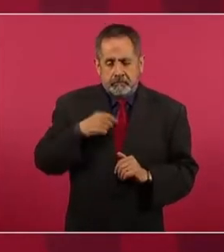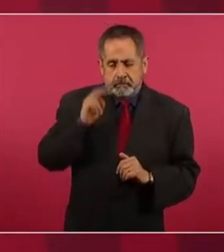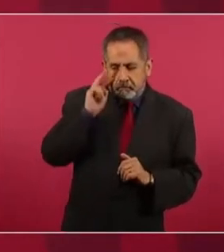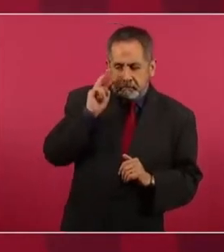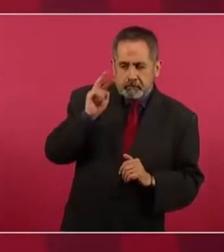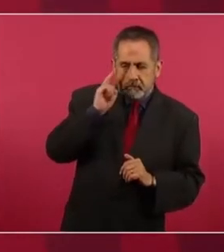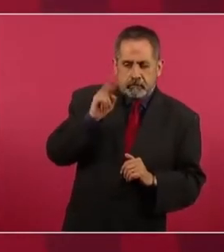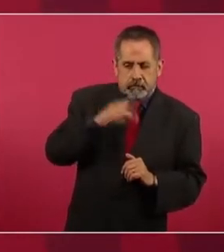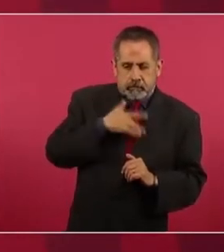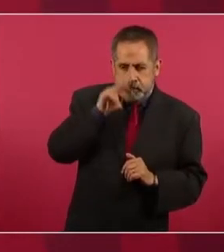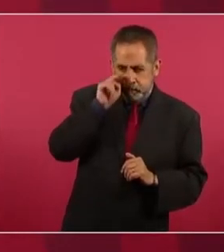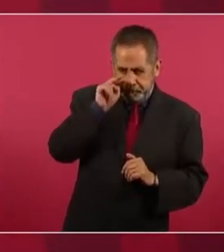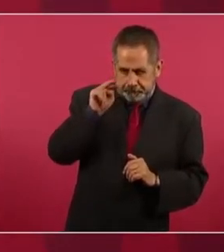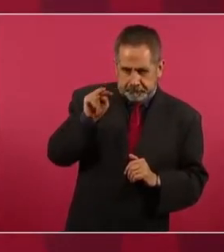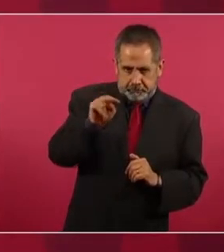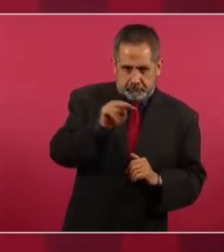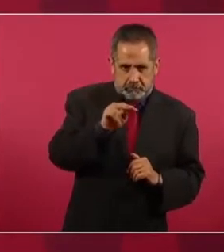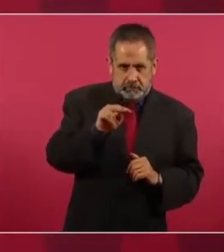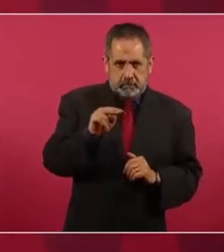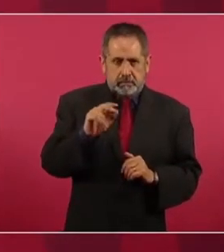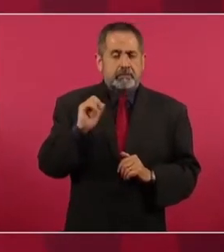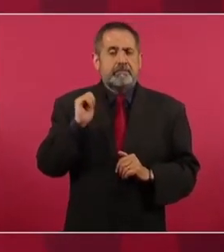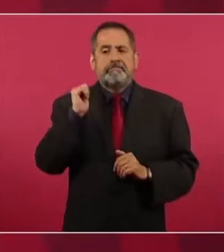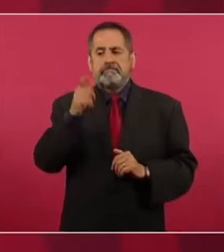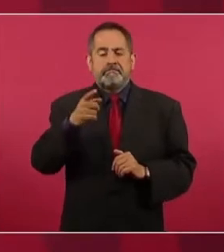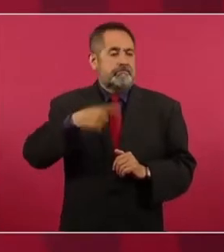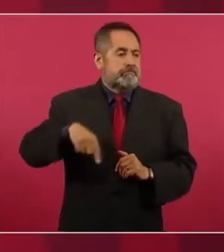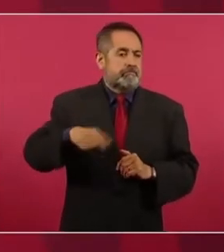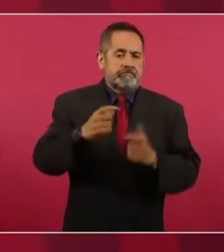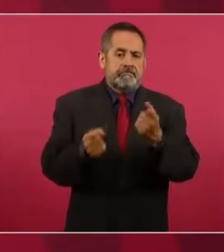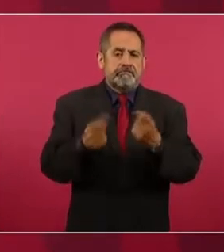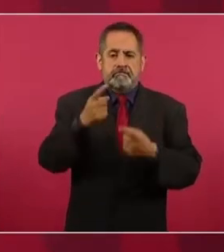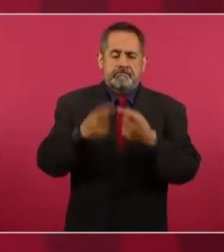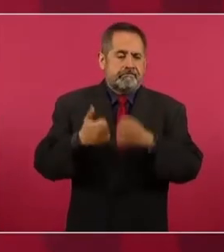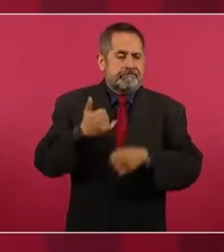percibiendo es de que hay una inconformidad